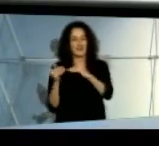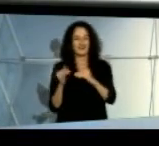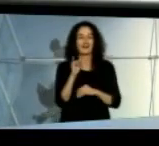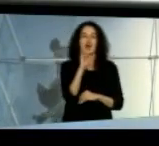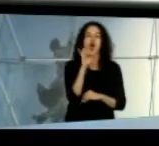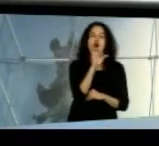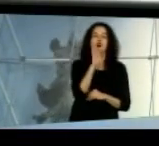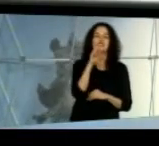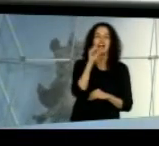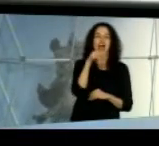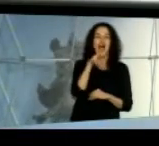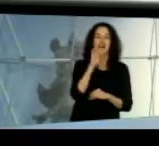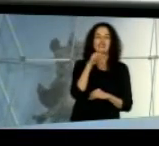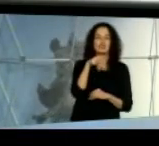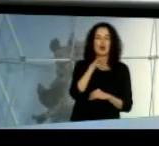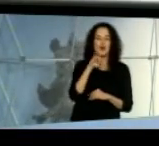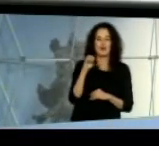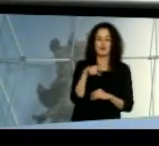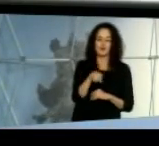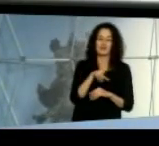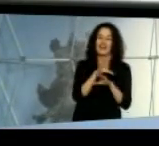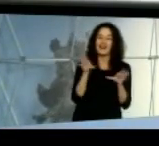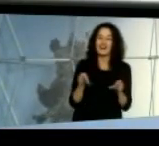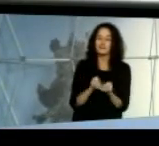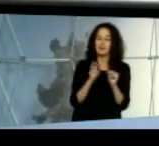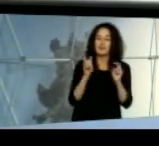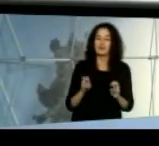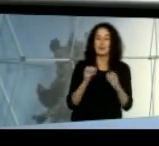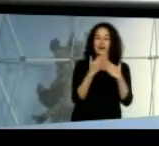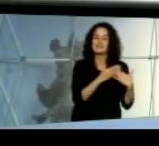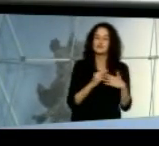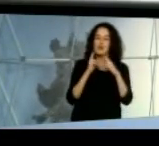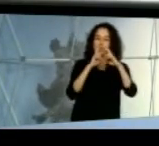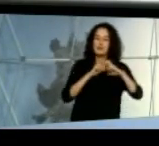un poco un resumen de esta tesis de investigación de